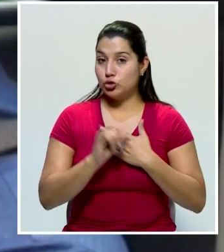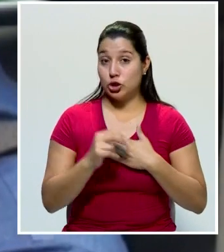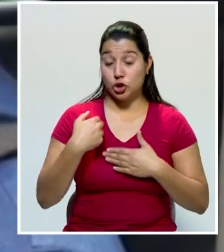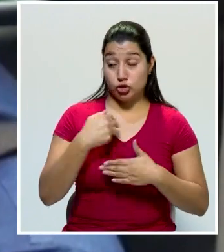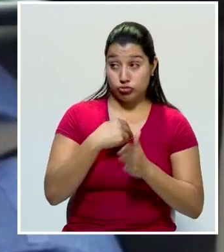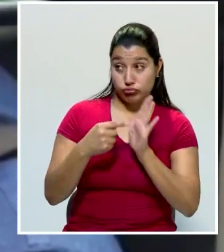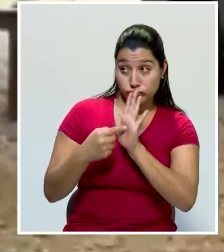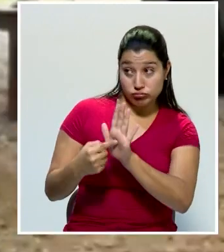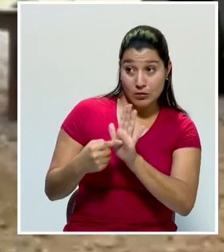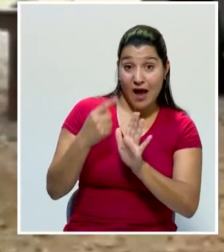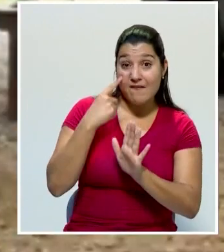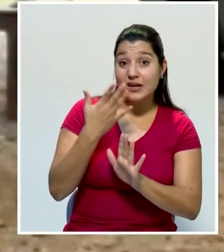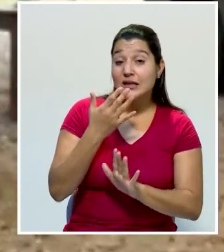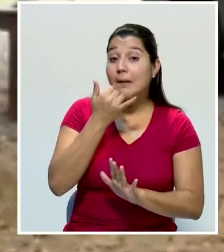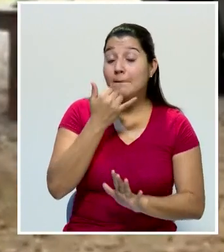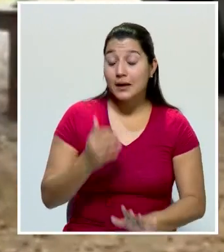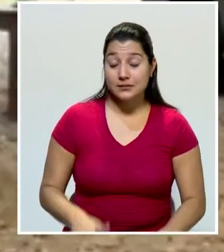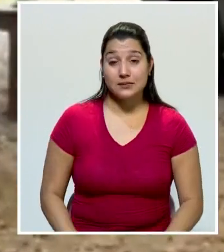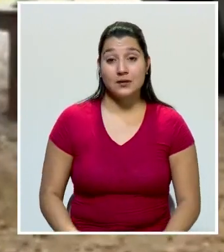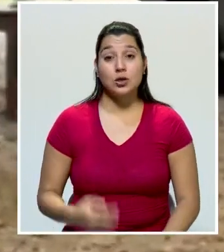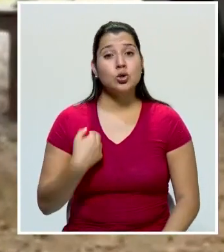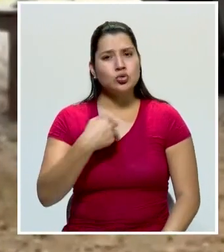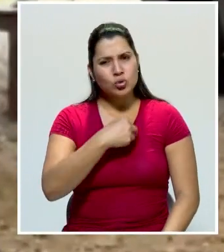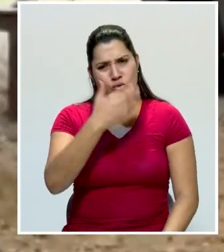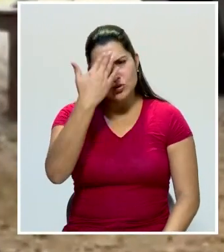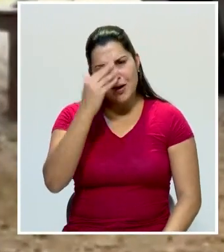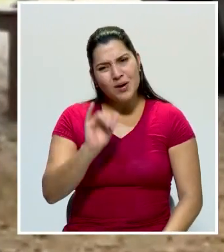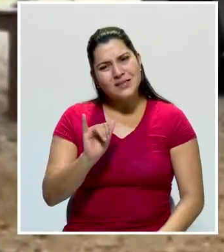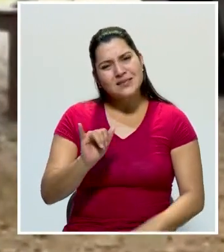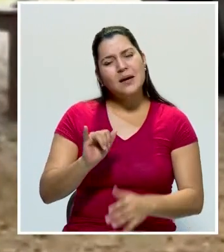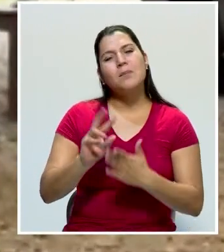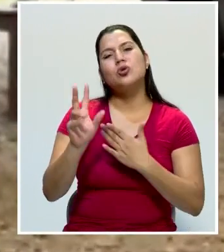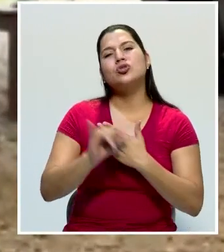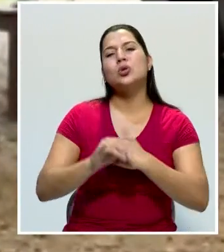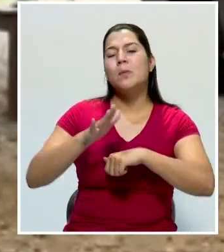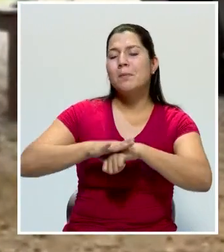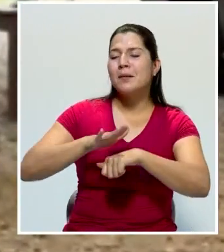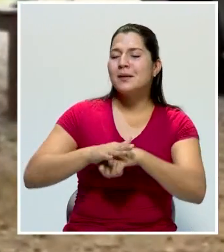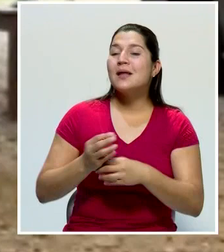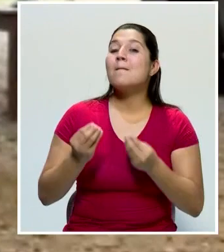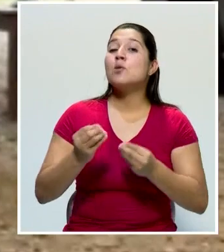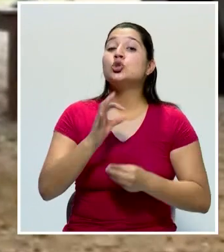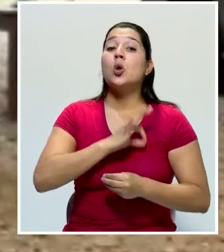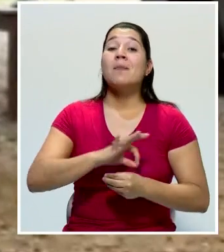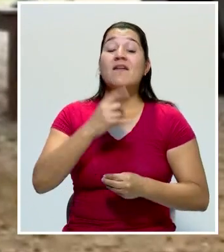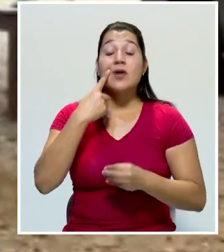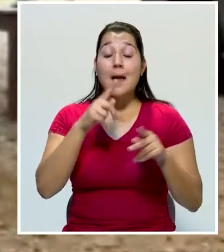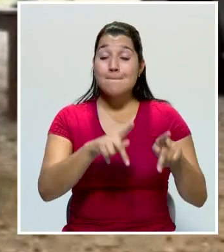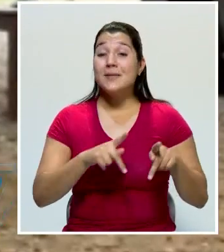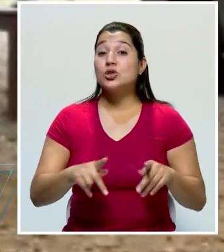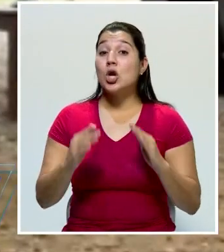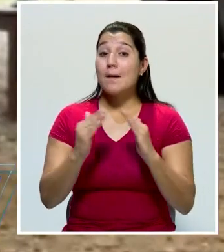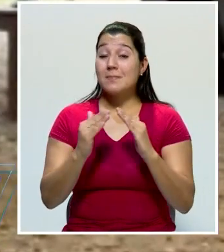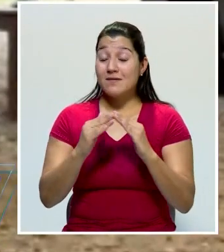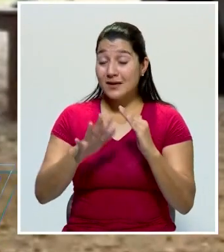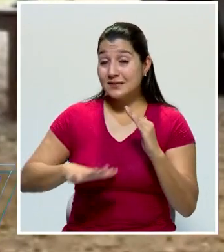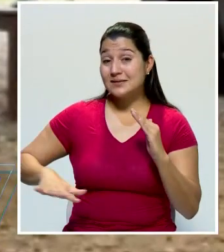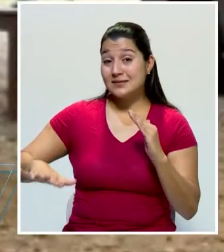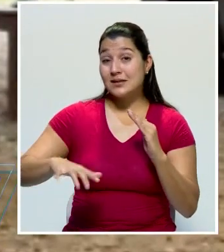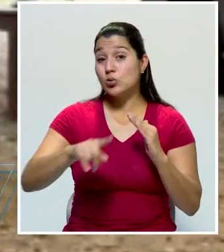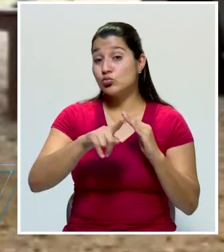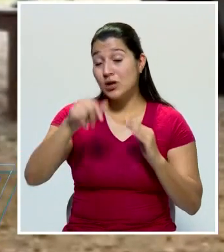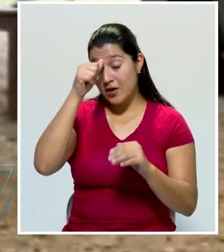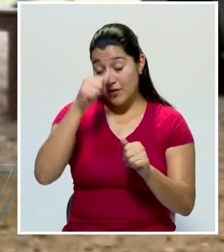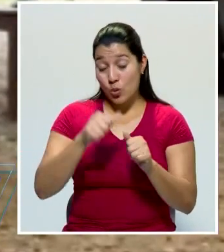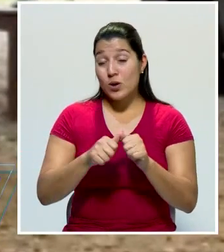que ver qué está pasando ahí. Que sabemos que eso va a traer muchos beneficios para la zona y sobre todo recordar que la municipalidad de San Carlos, como